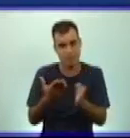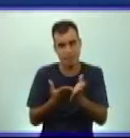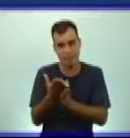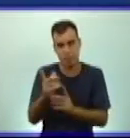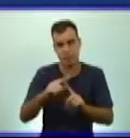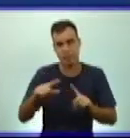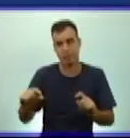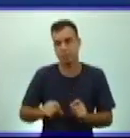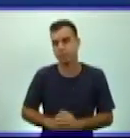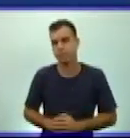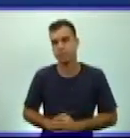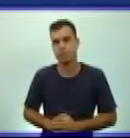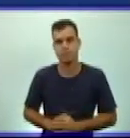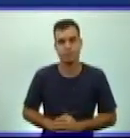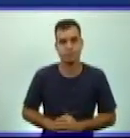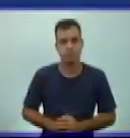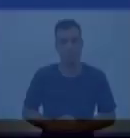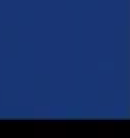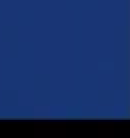tema.